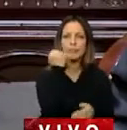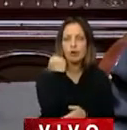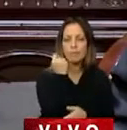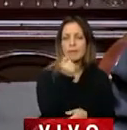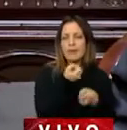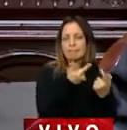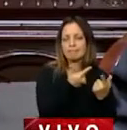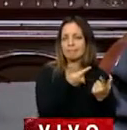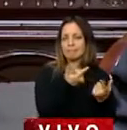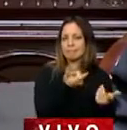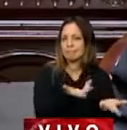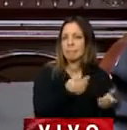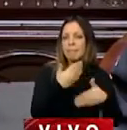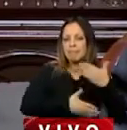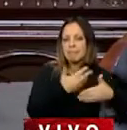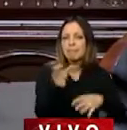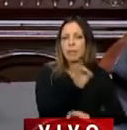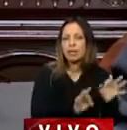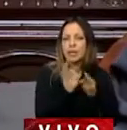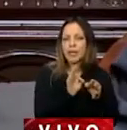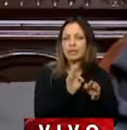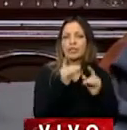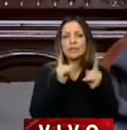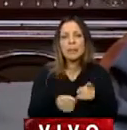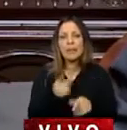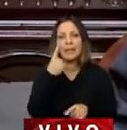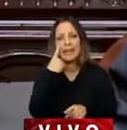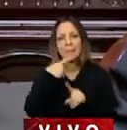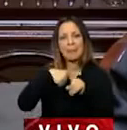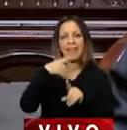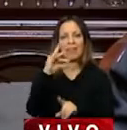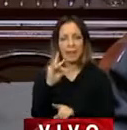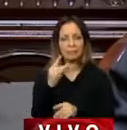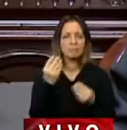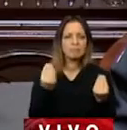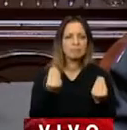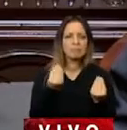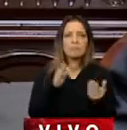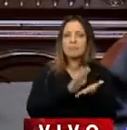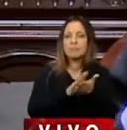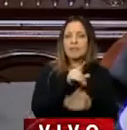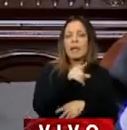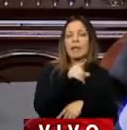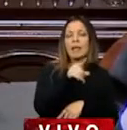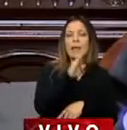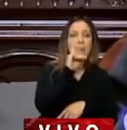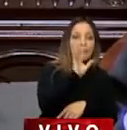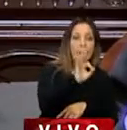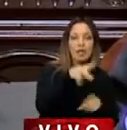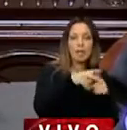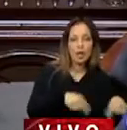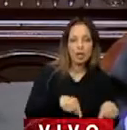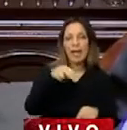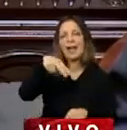fomentar la ejecución de proyectos productivos y de I+D basados en la biotecnología moderna y la